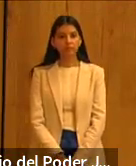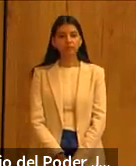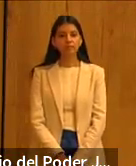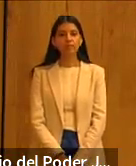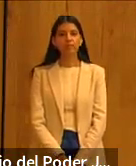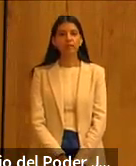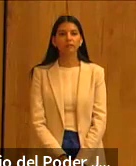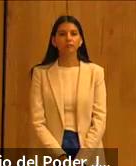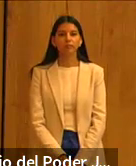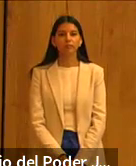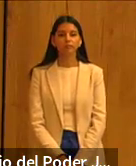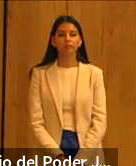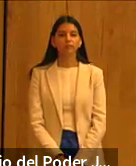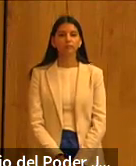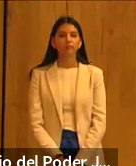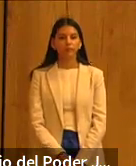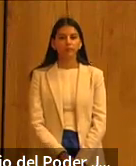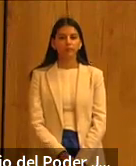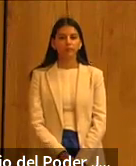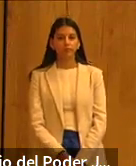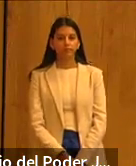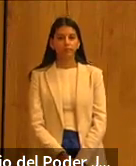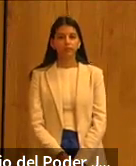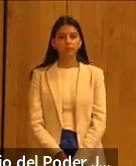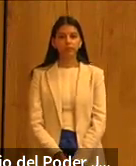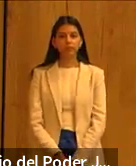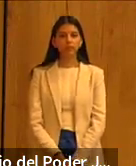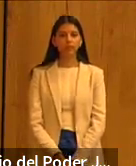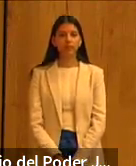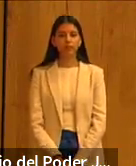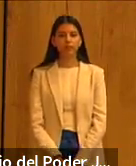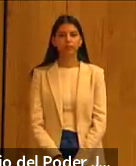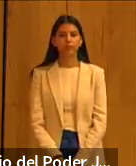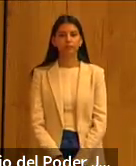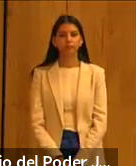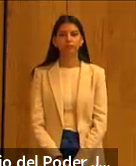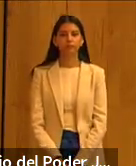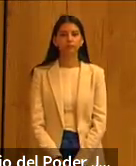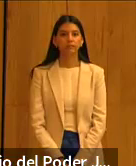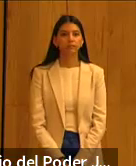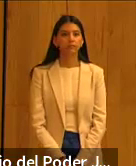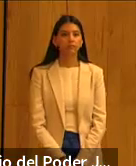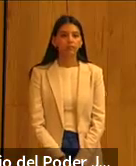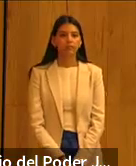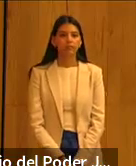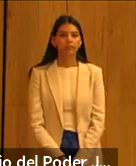to talk to you, just know how to say goodbye.